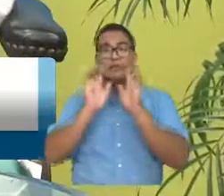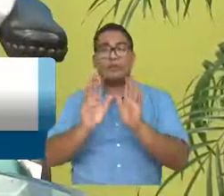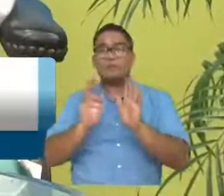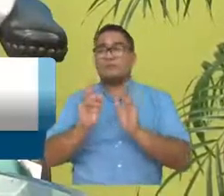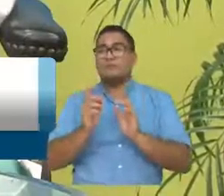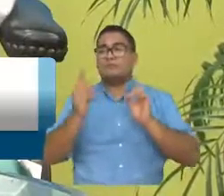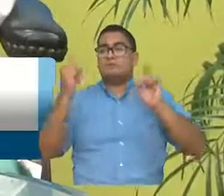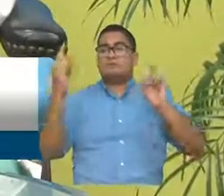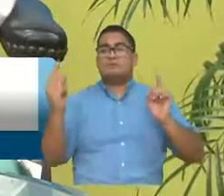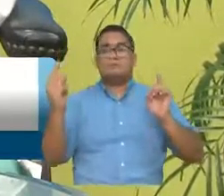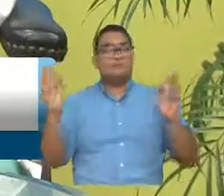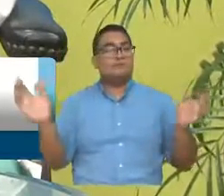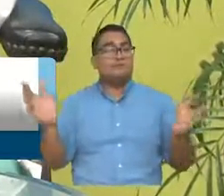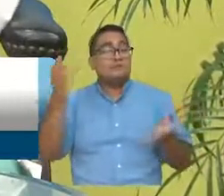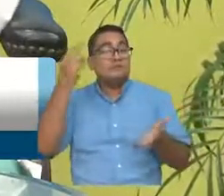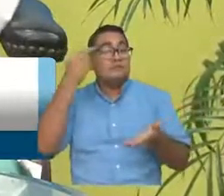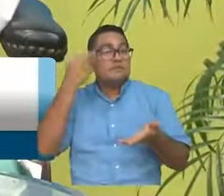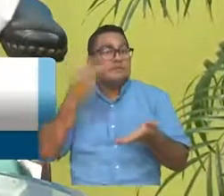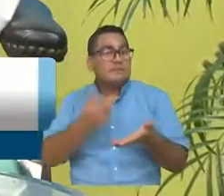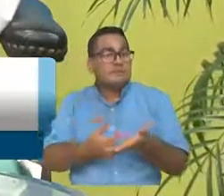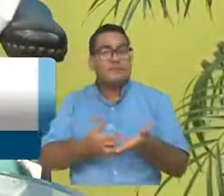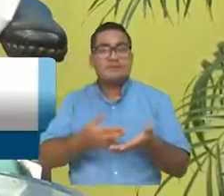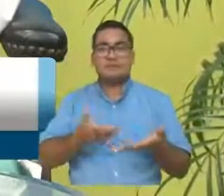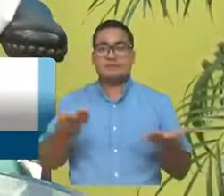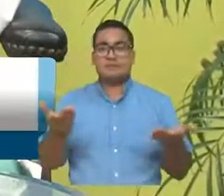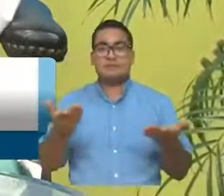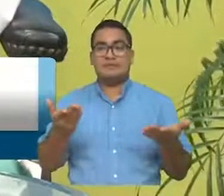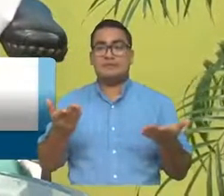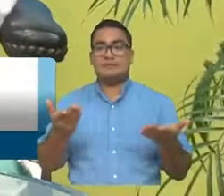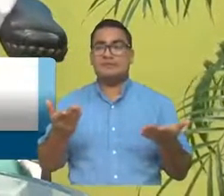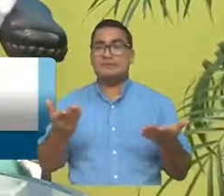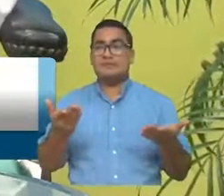allá, ella me comenzó a contar y entonces ya. Pero cuando ella